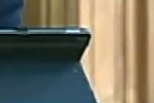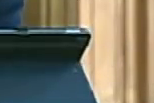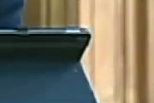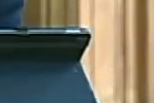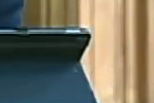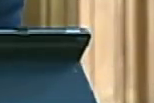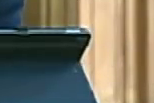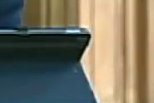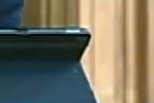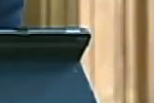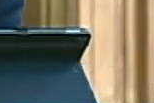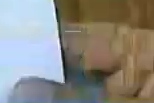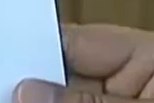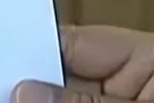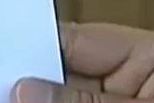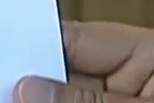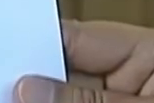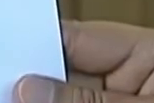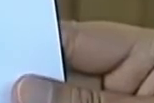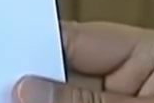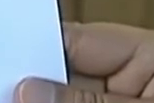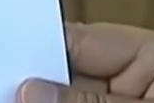53 hombres